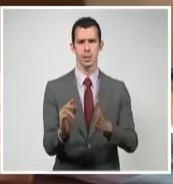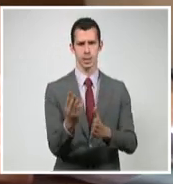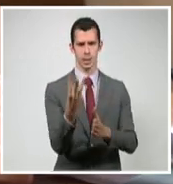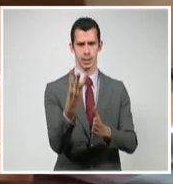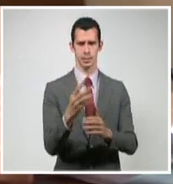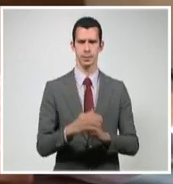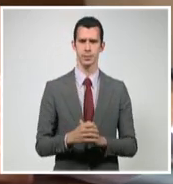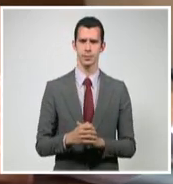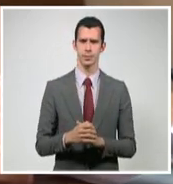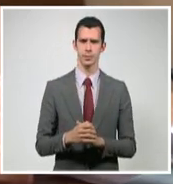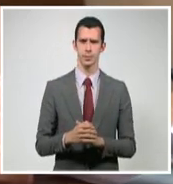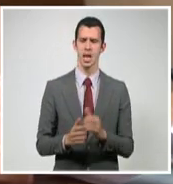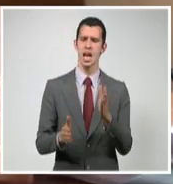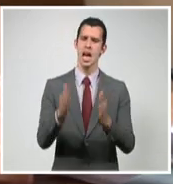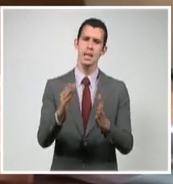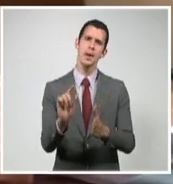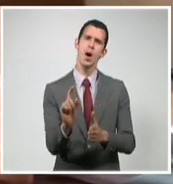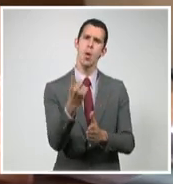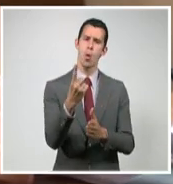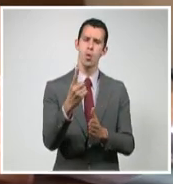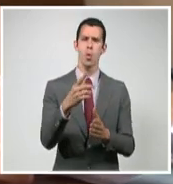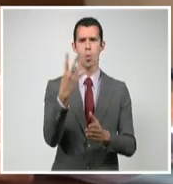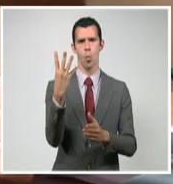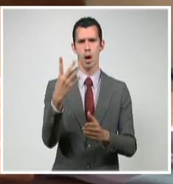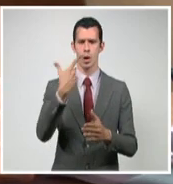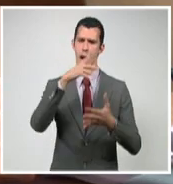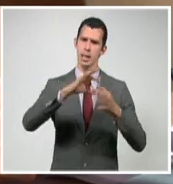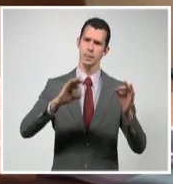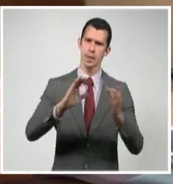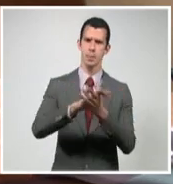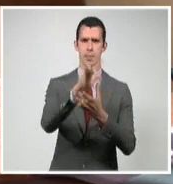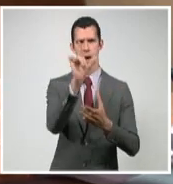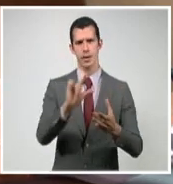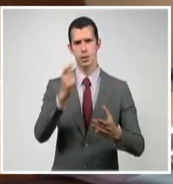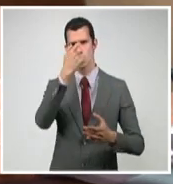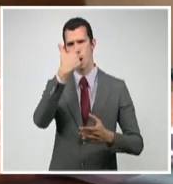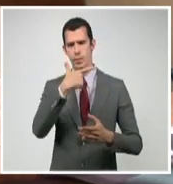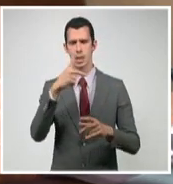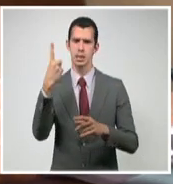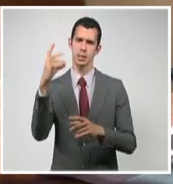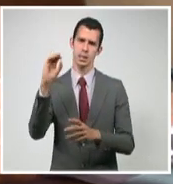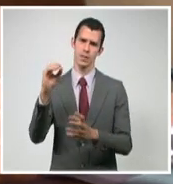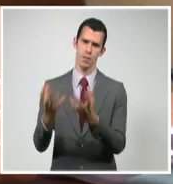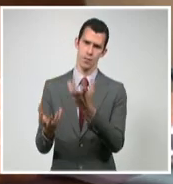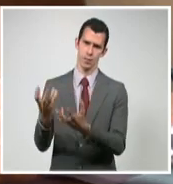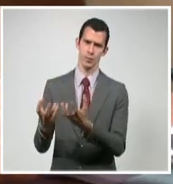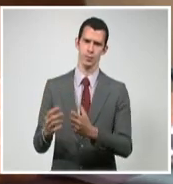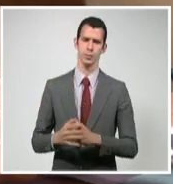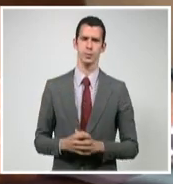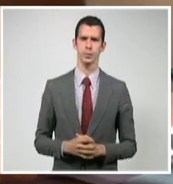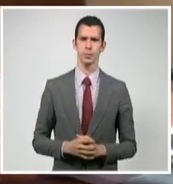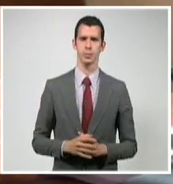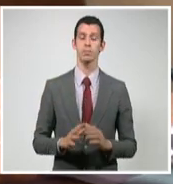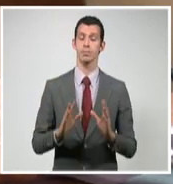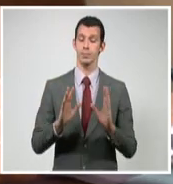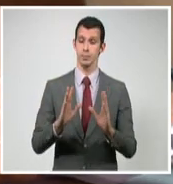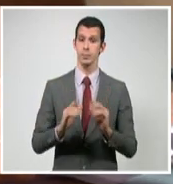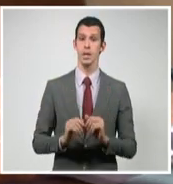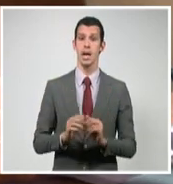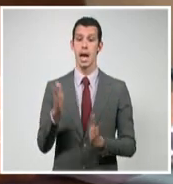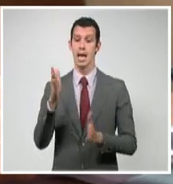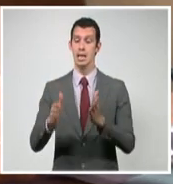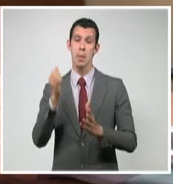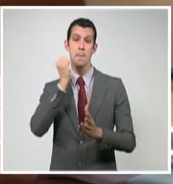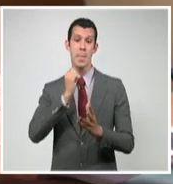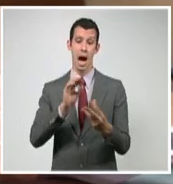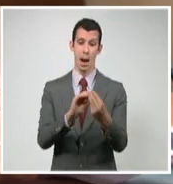4 provincia artemisa mayabeque ciego de ávila y cienfuegos y en la etapa epidémica en la fase